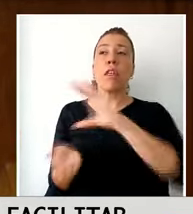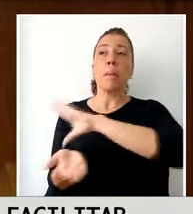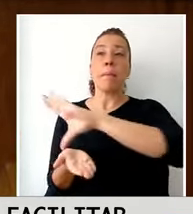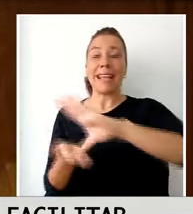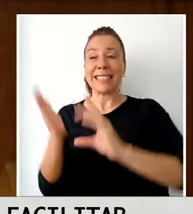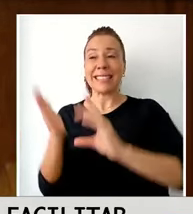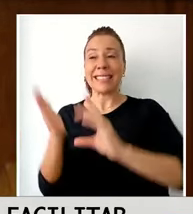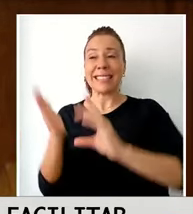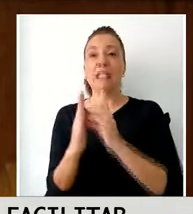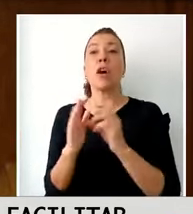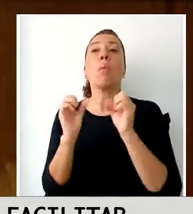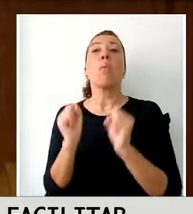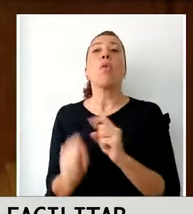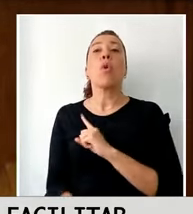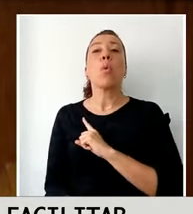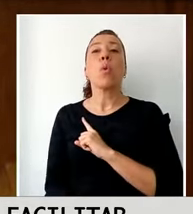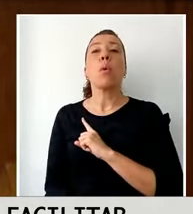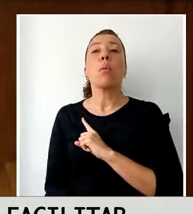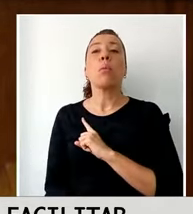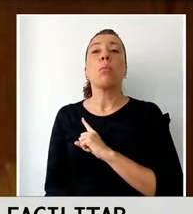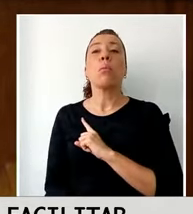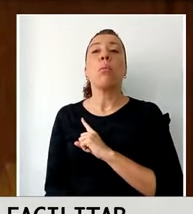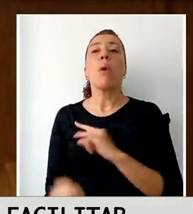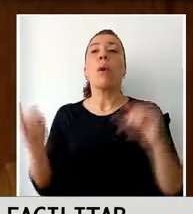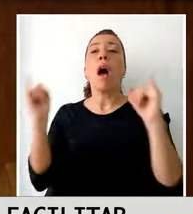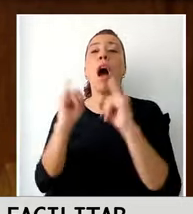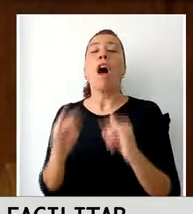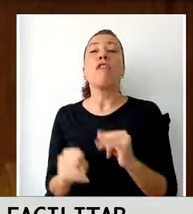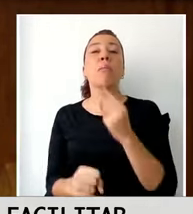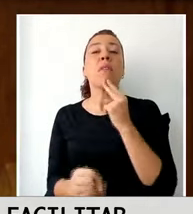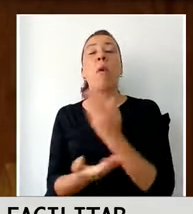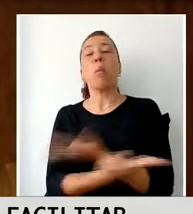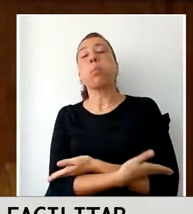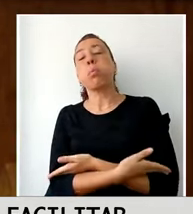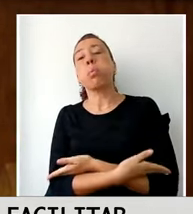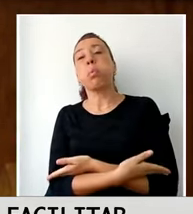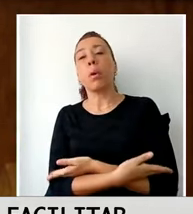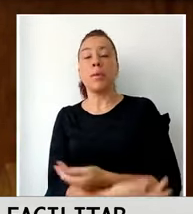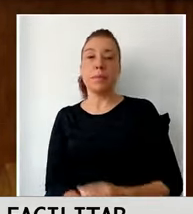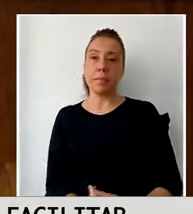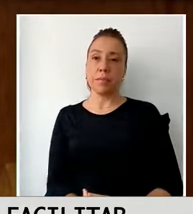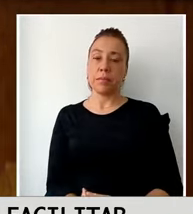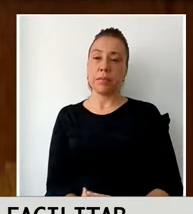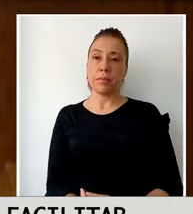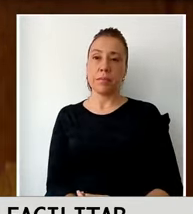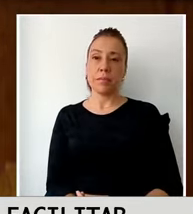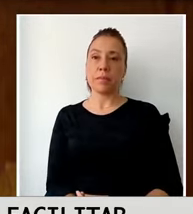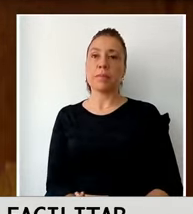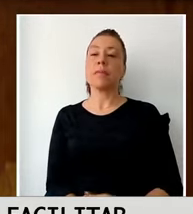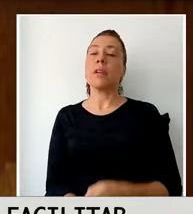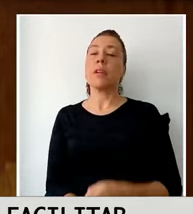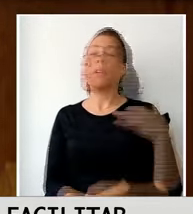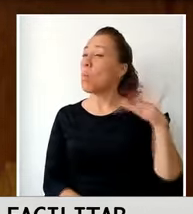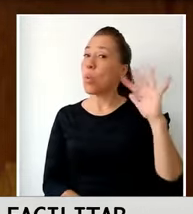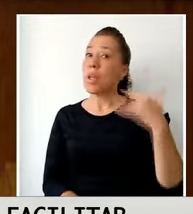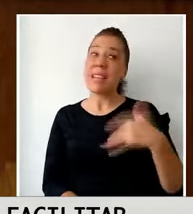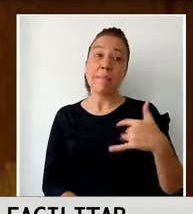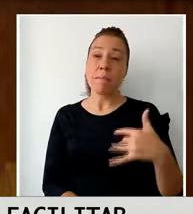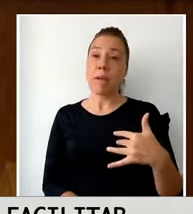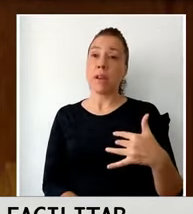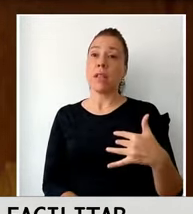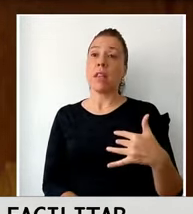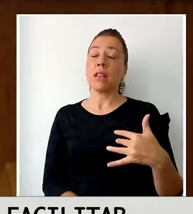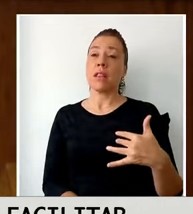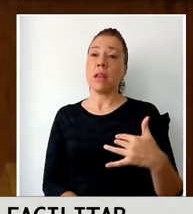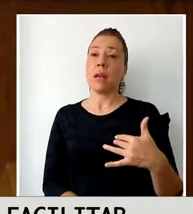ser atribuidas a un estilo de vida sedentario de ahí que resulte un imperativo político y social la